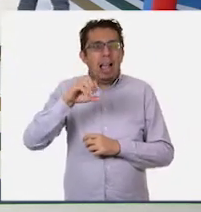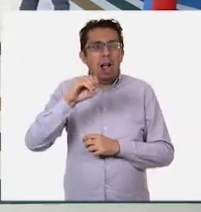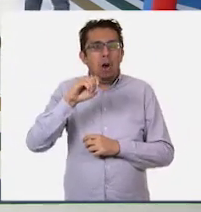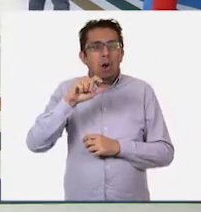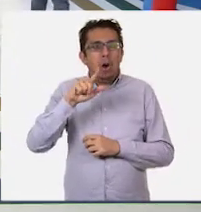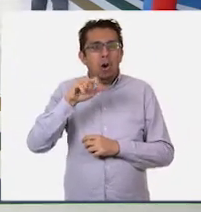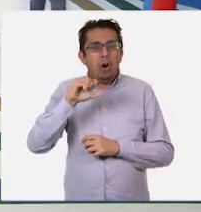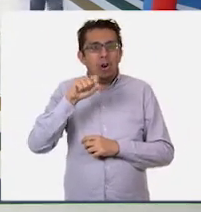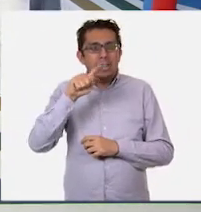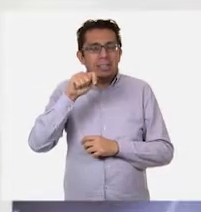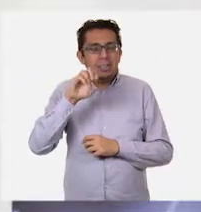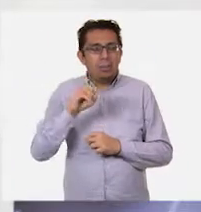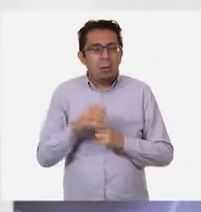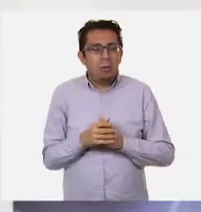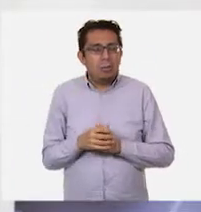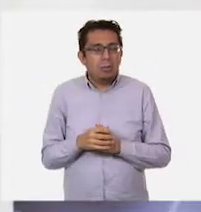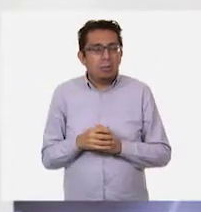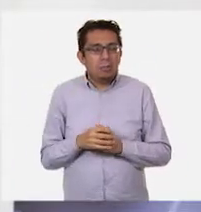ponerlo.